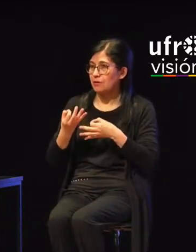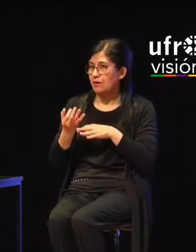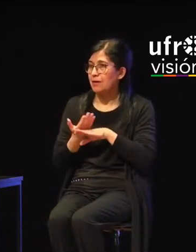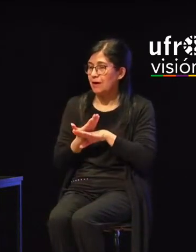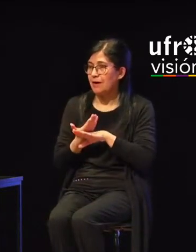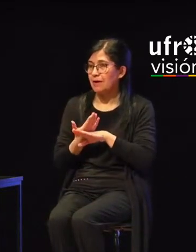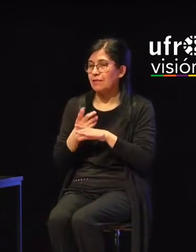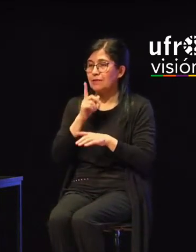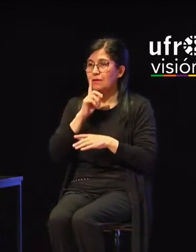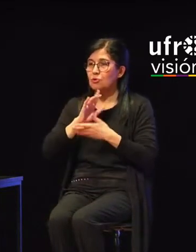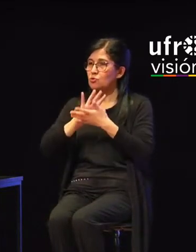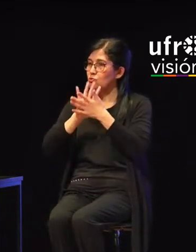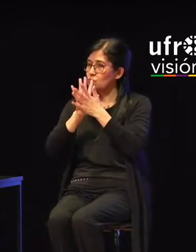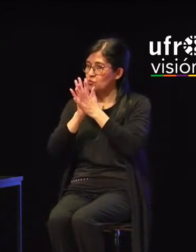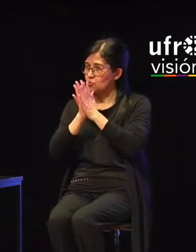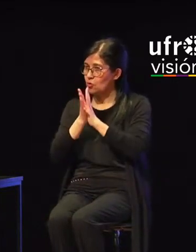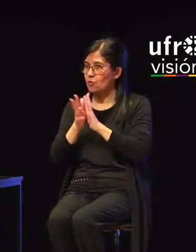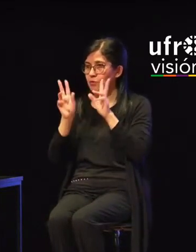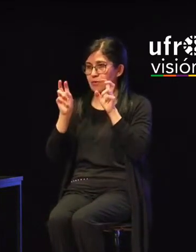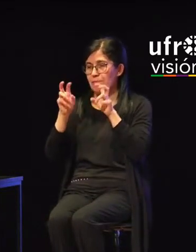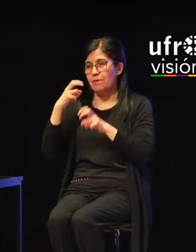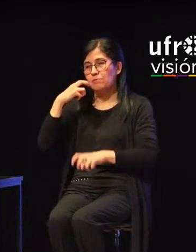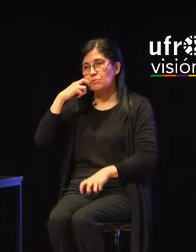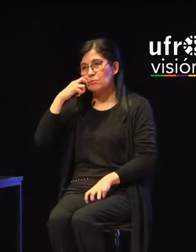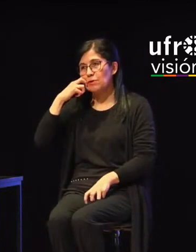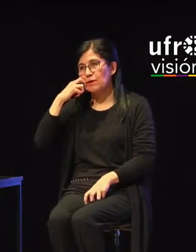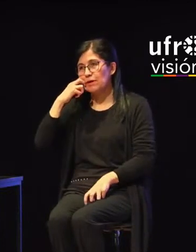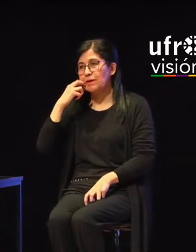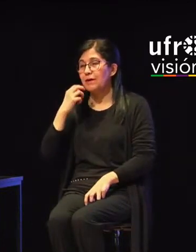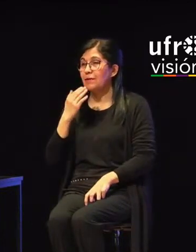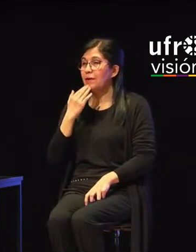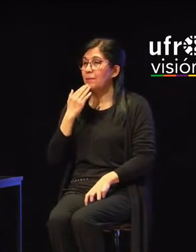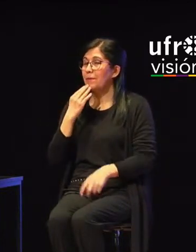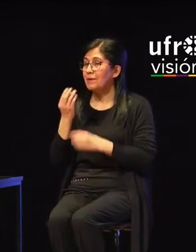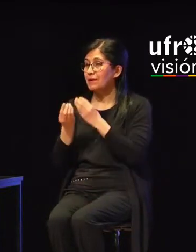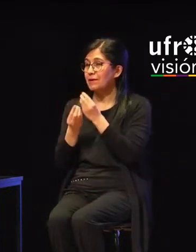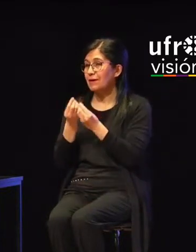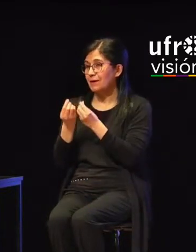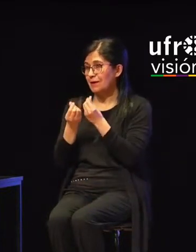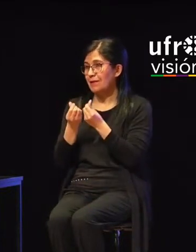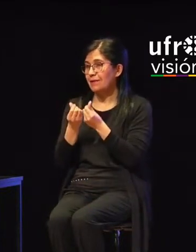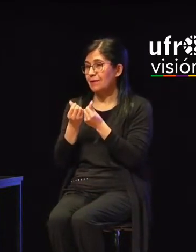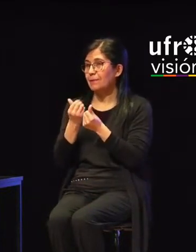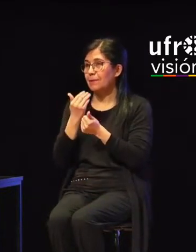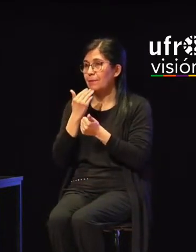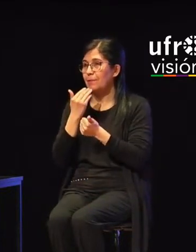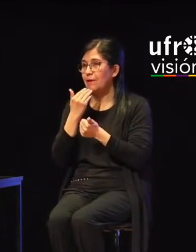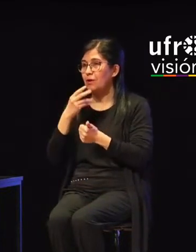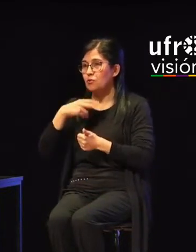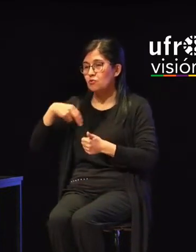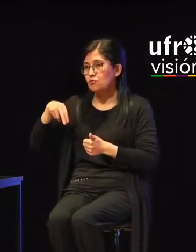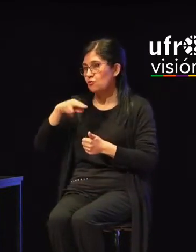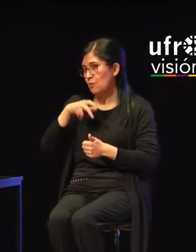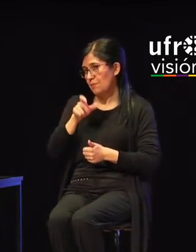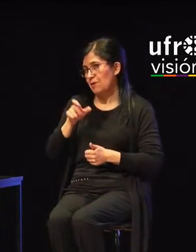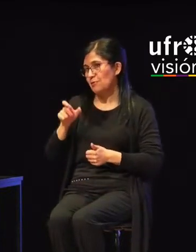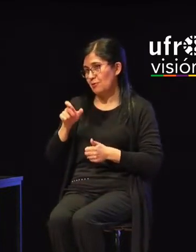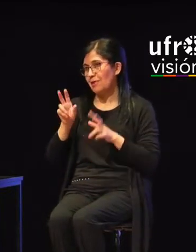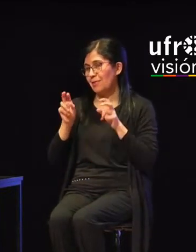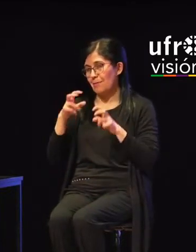asistencial tiene todo que ver con la humanización. Y las brujas de calidad, sí, también podemos ser las locas de